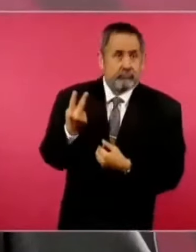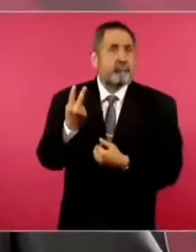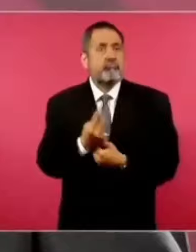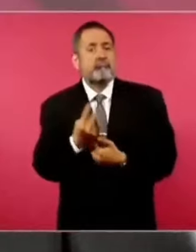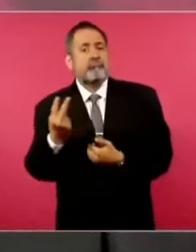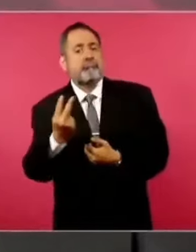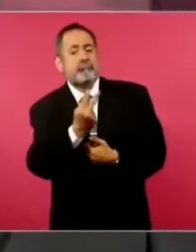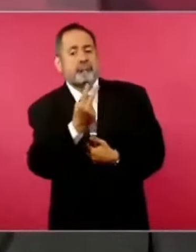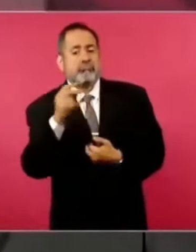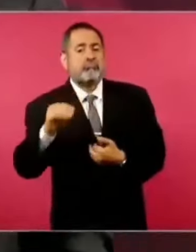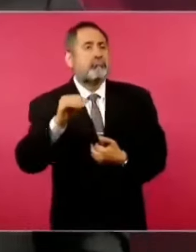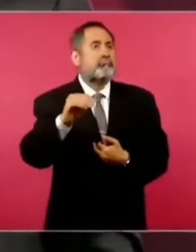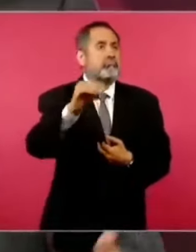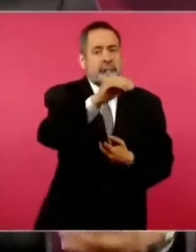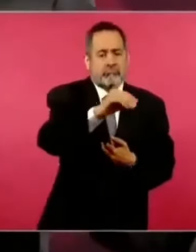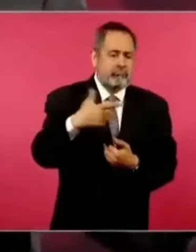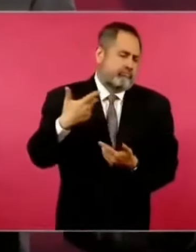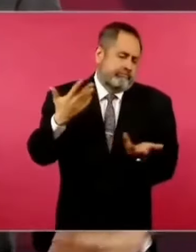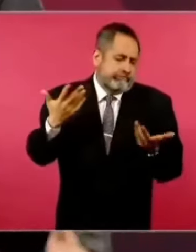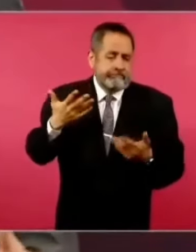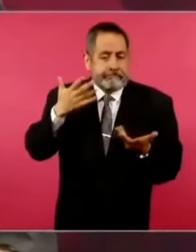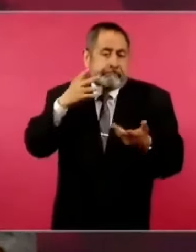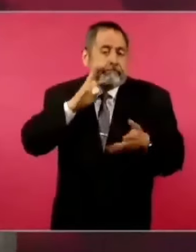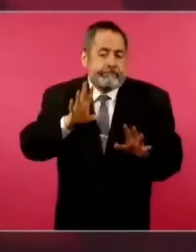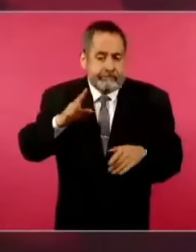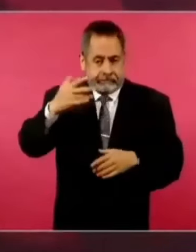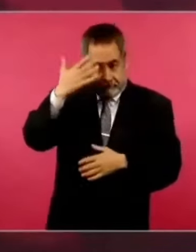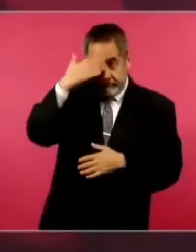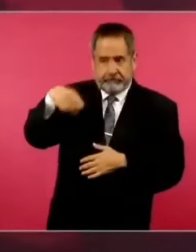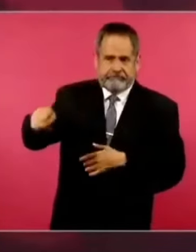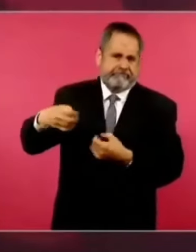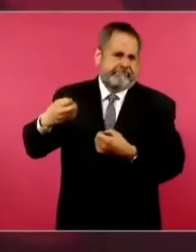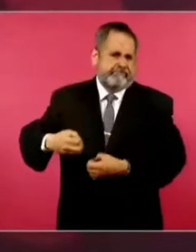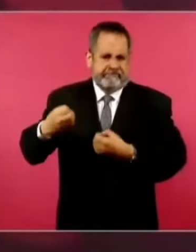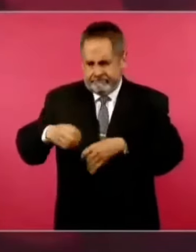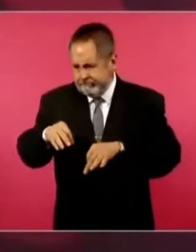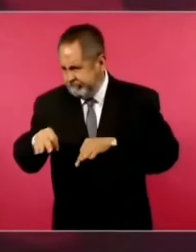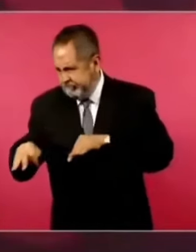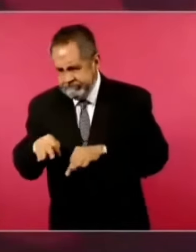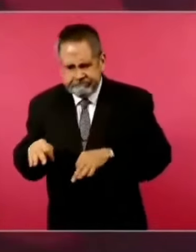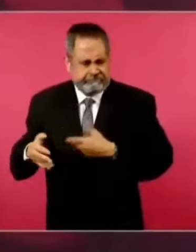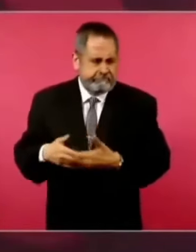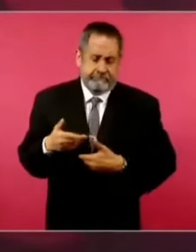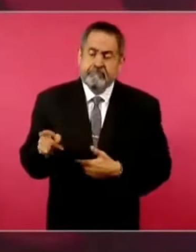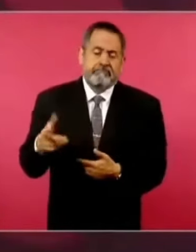ocupada haciendo ya